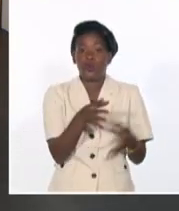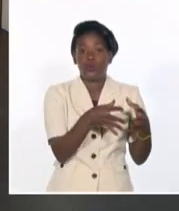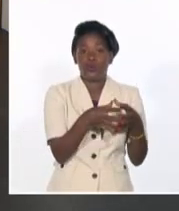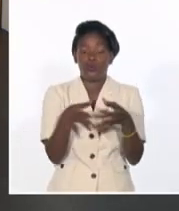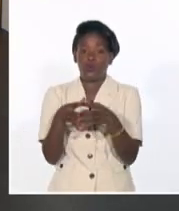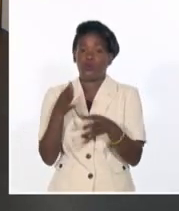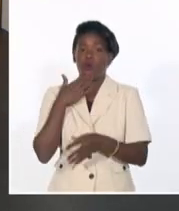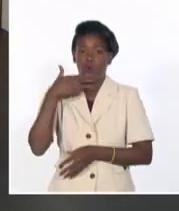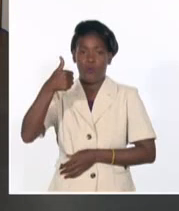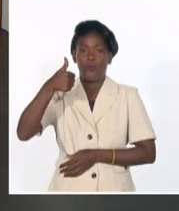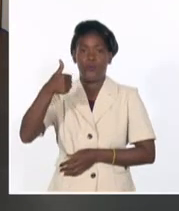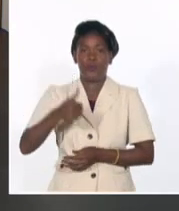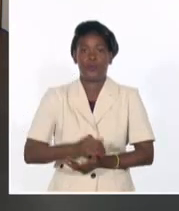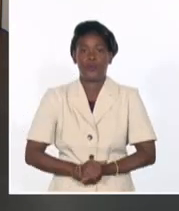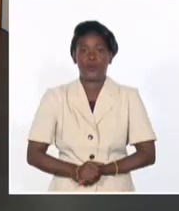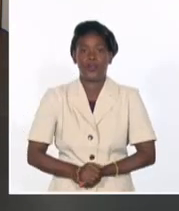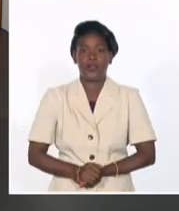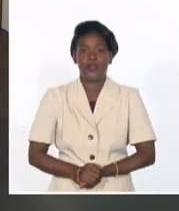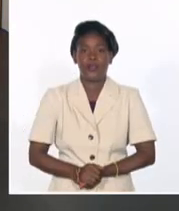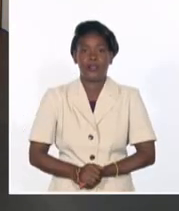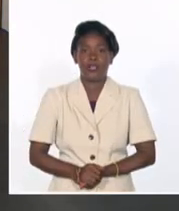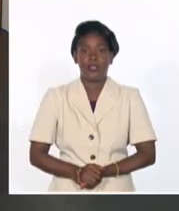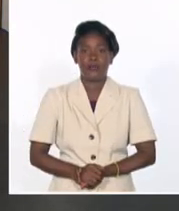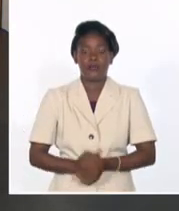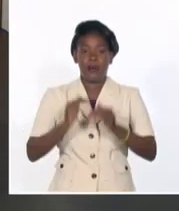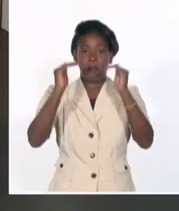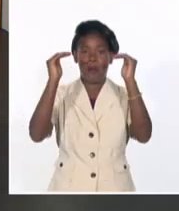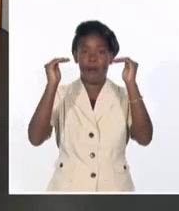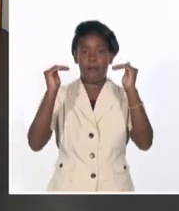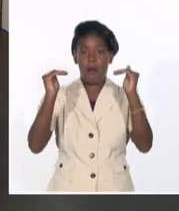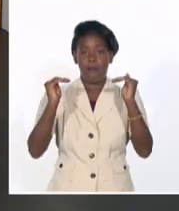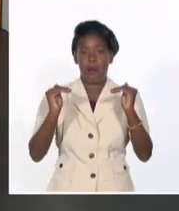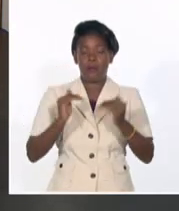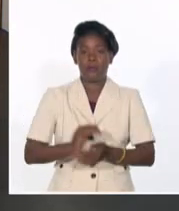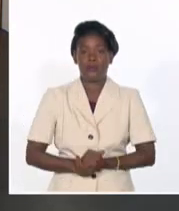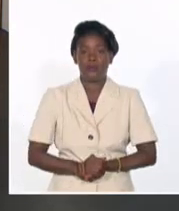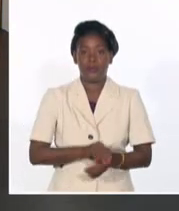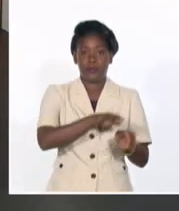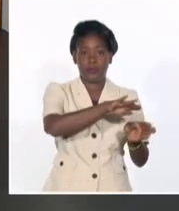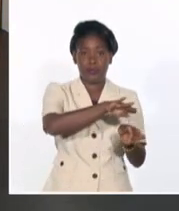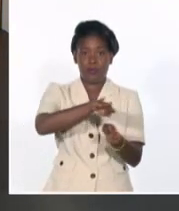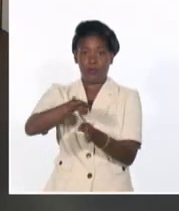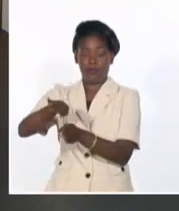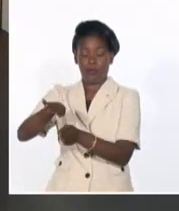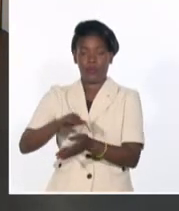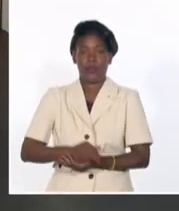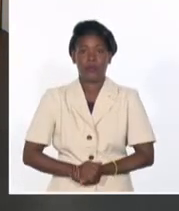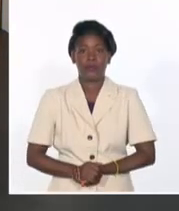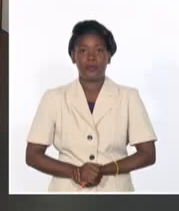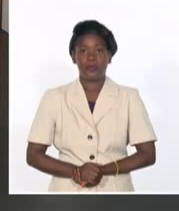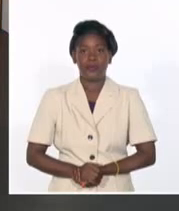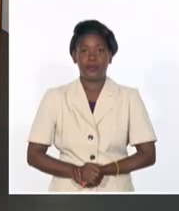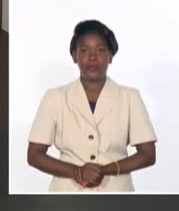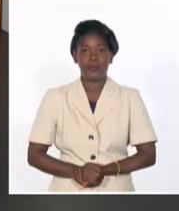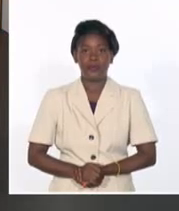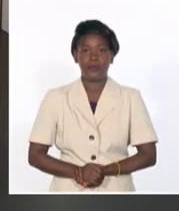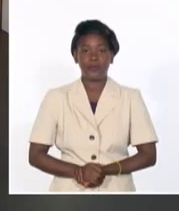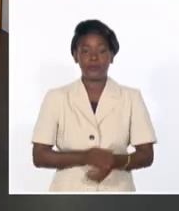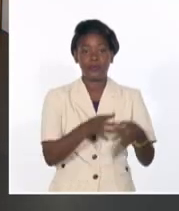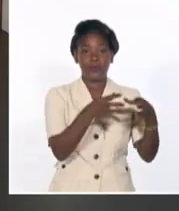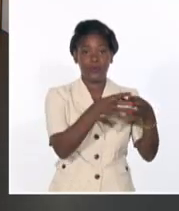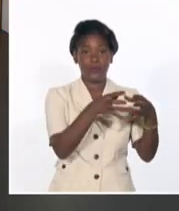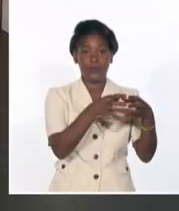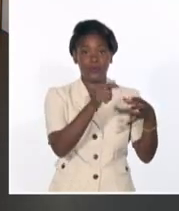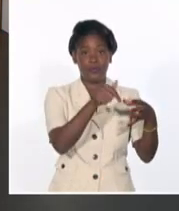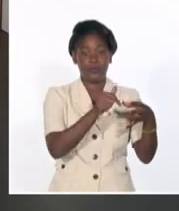tres eslabones de juego. Vamos a ver ahora la semifinal, cómo se comportaron estos dos conjuntos. Tienen